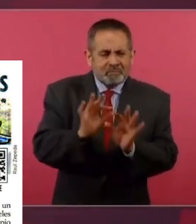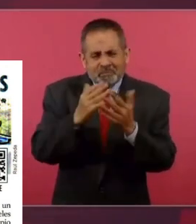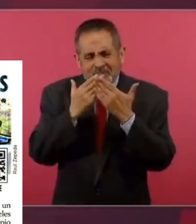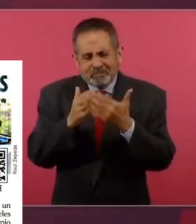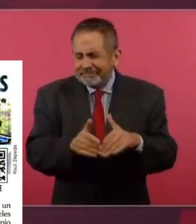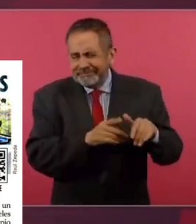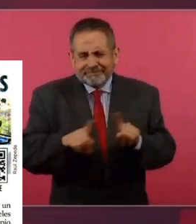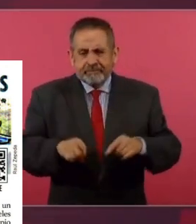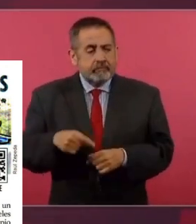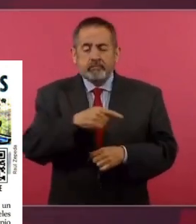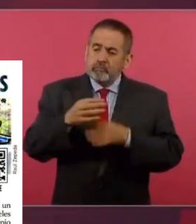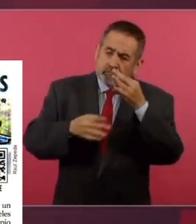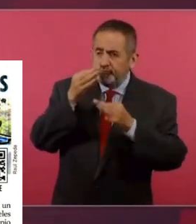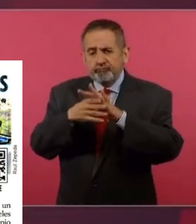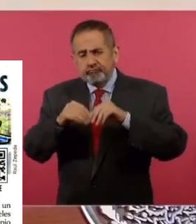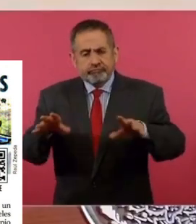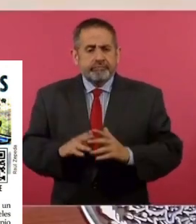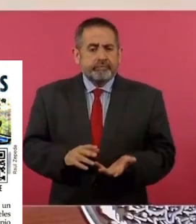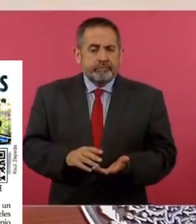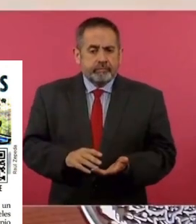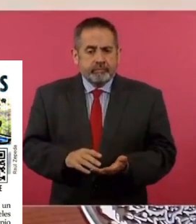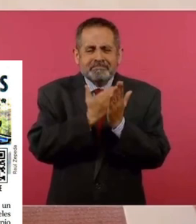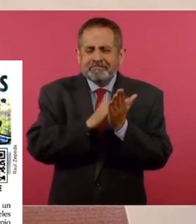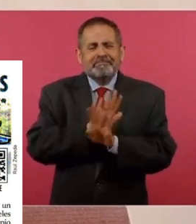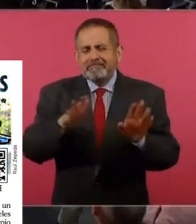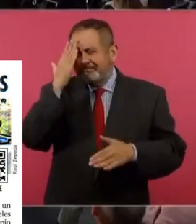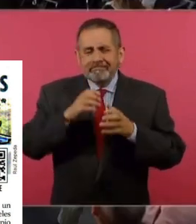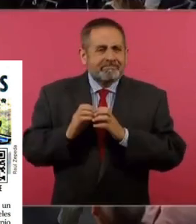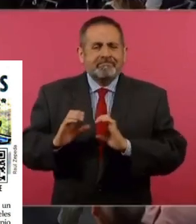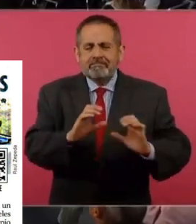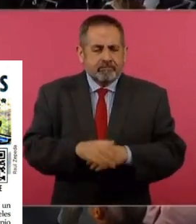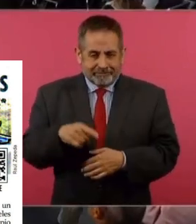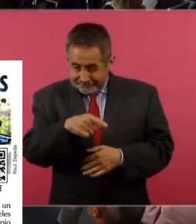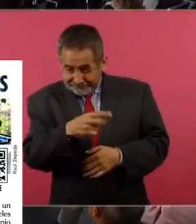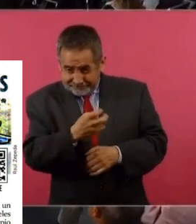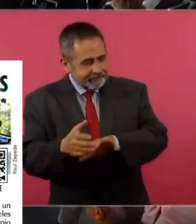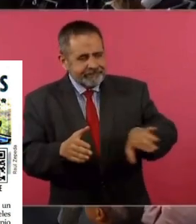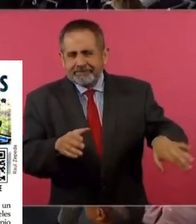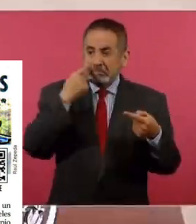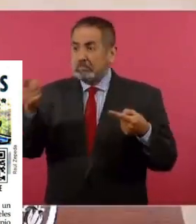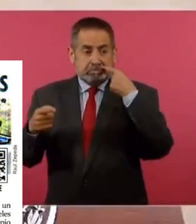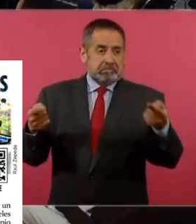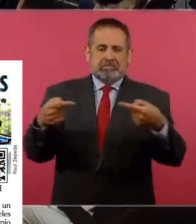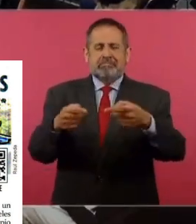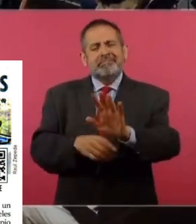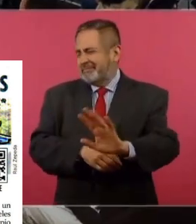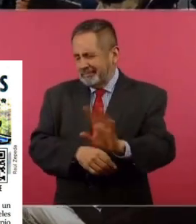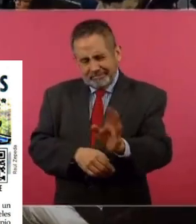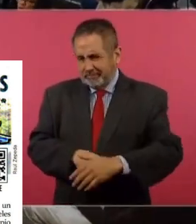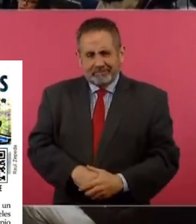ejemplo informando de que no salen de noche Esto fue otra cosa completamente